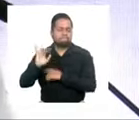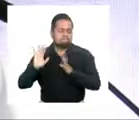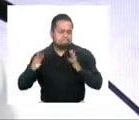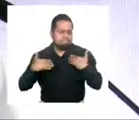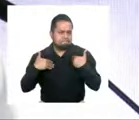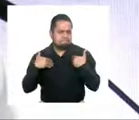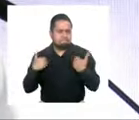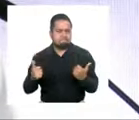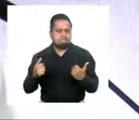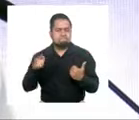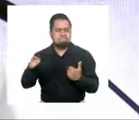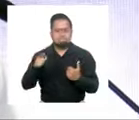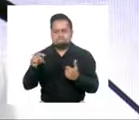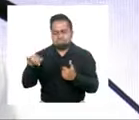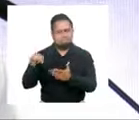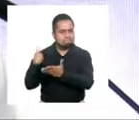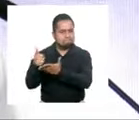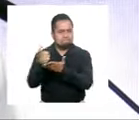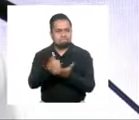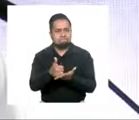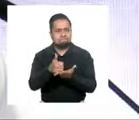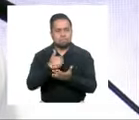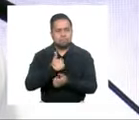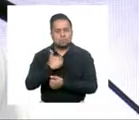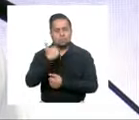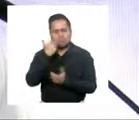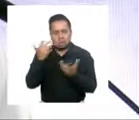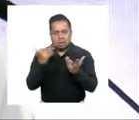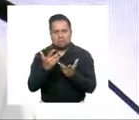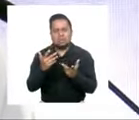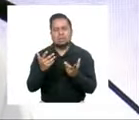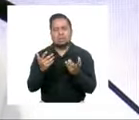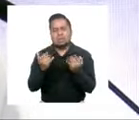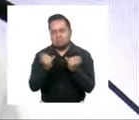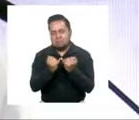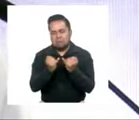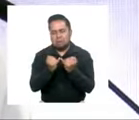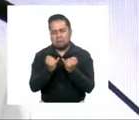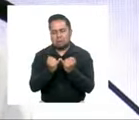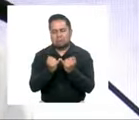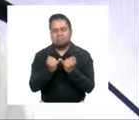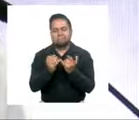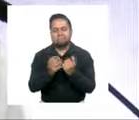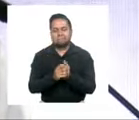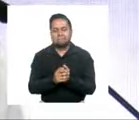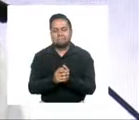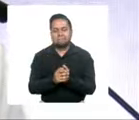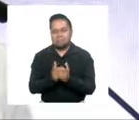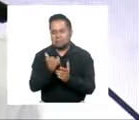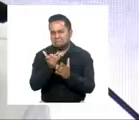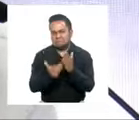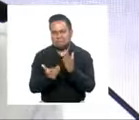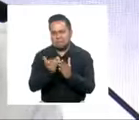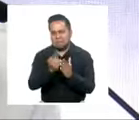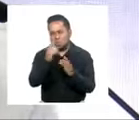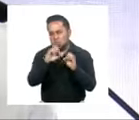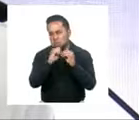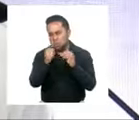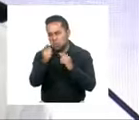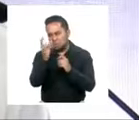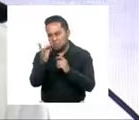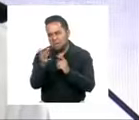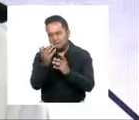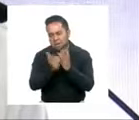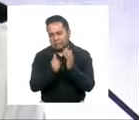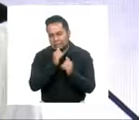comprensión y su cooperación, y queremos hacer lo mismo. Nos hace falta una organización y